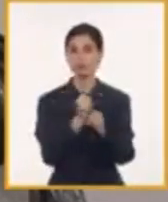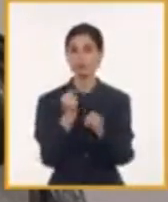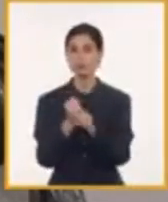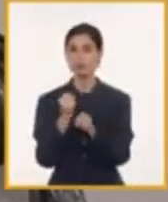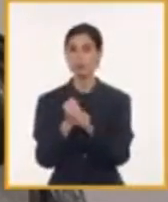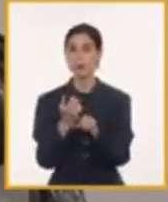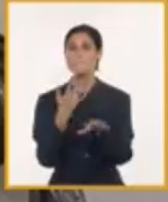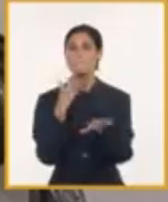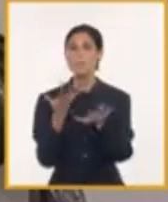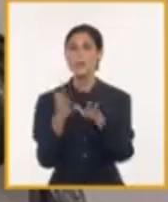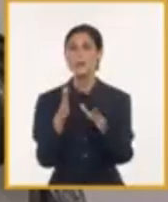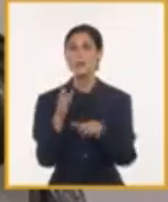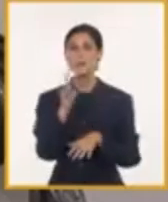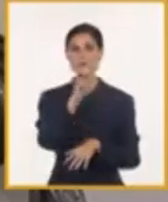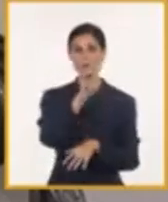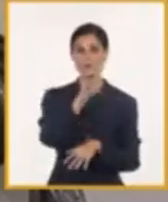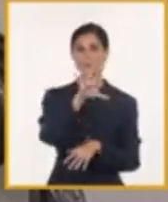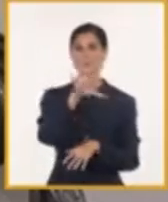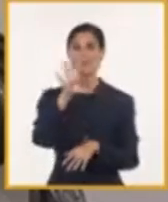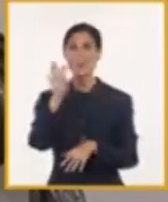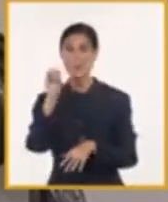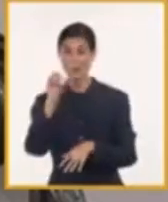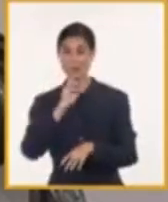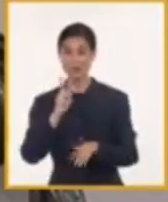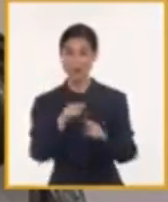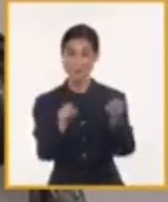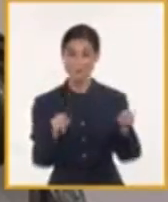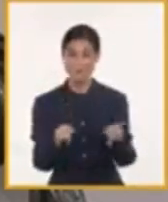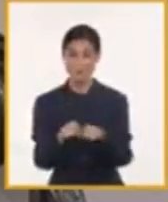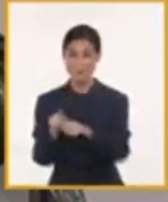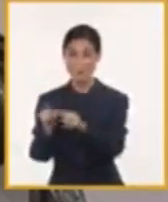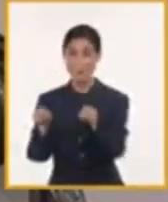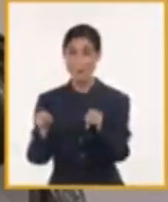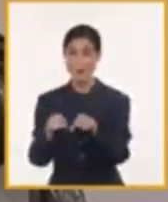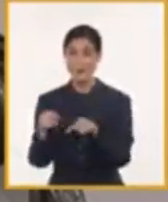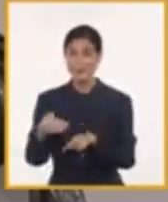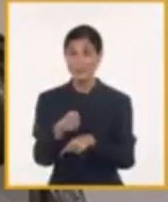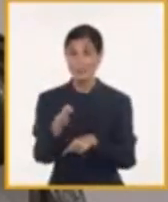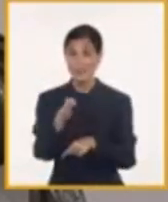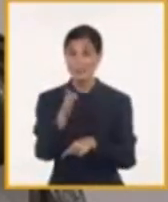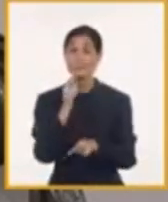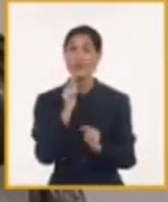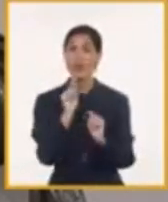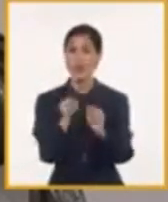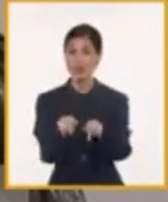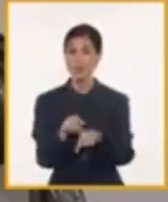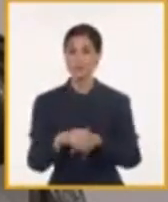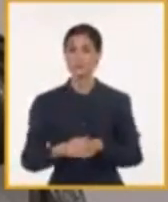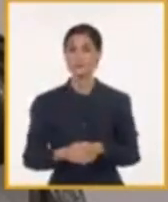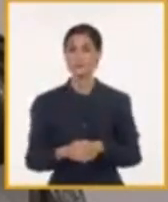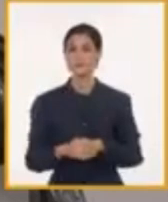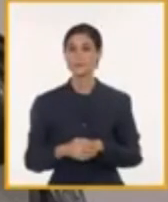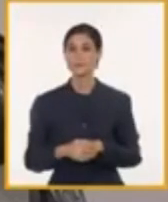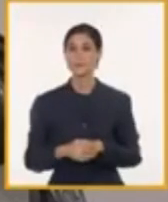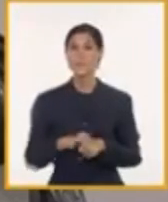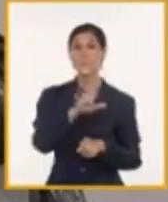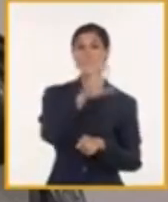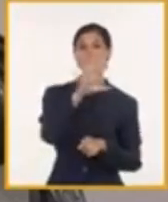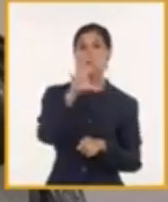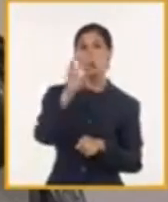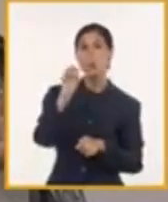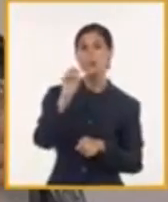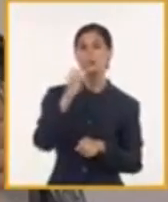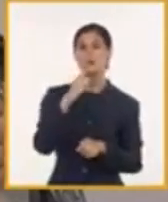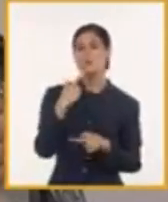950 hectáreas, y solo el cultivo extensivo demanda 1.000 hectáreas. 50 son para el mantenimiento